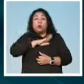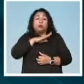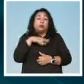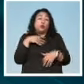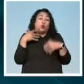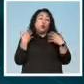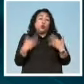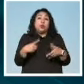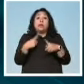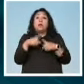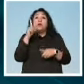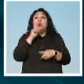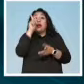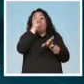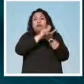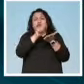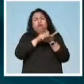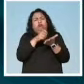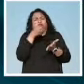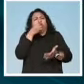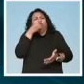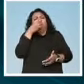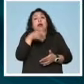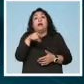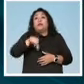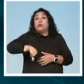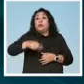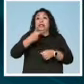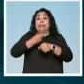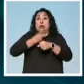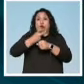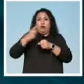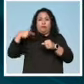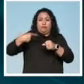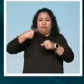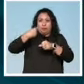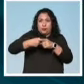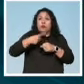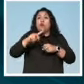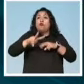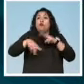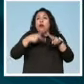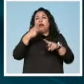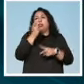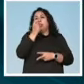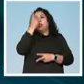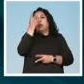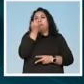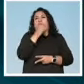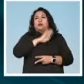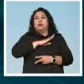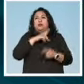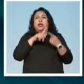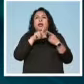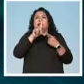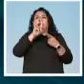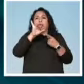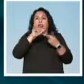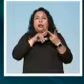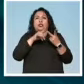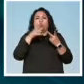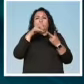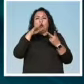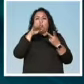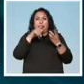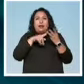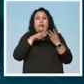en escritoras que me parece extraordinario. En esta segunda edición han asistido creadores iberoamericanos como Lidia Cacho, Guadalupe